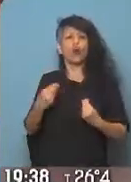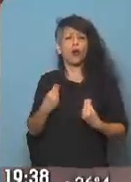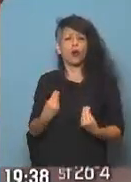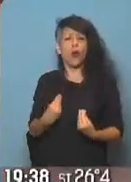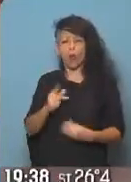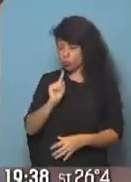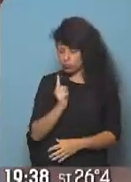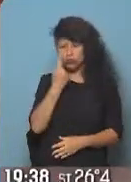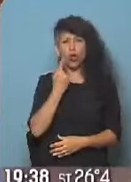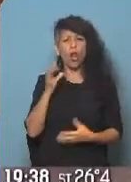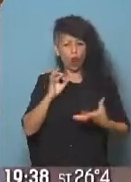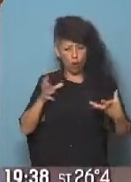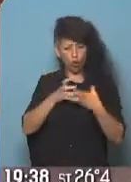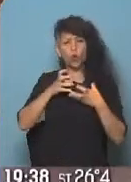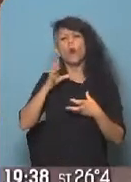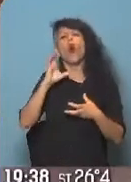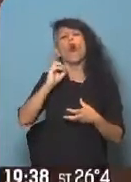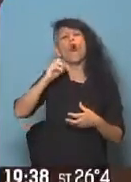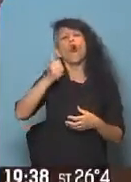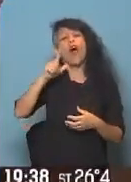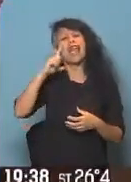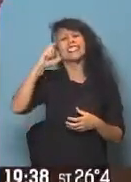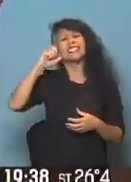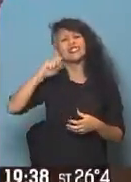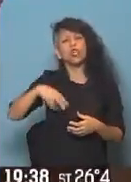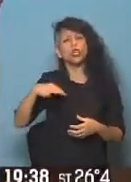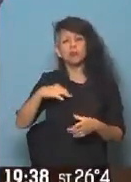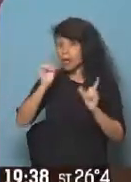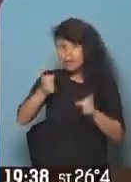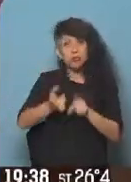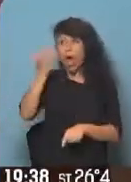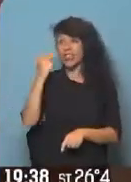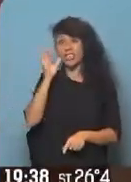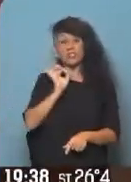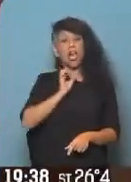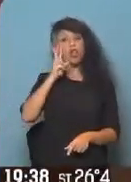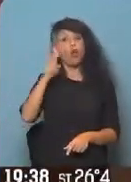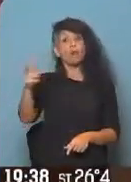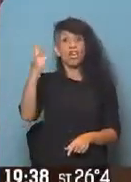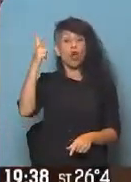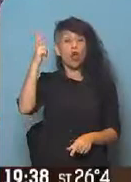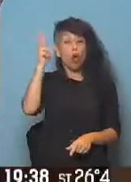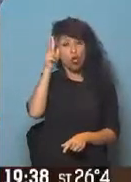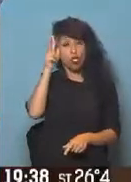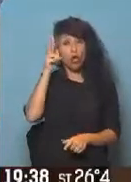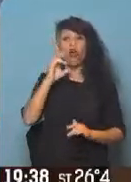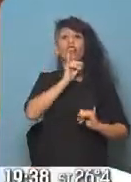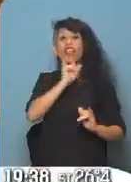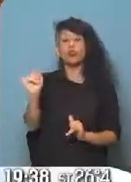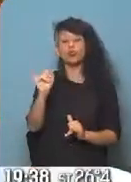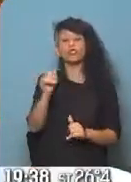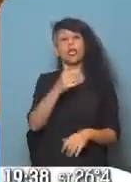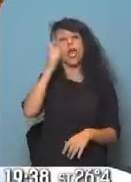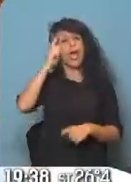grupo de acción civil como fue también la denuncia contra néstor y cristina aquí de 2008 en absoluta soledad sin ningún diputado que la acompañe